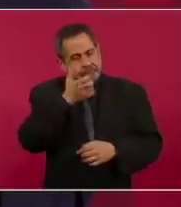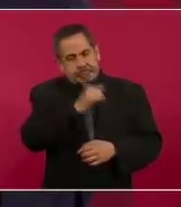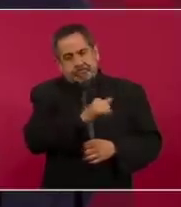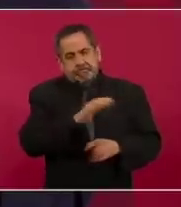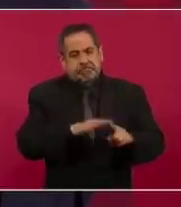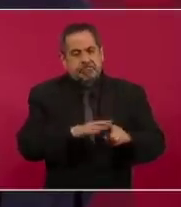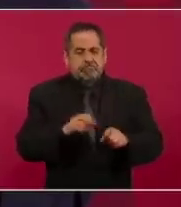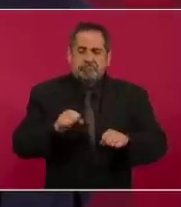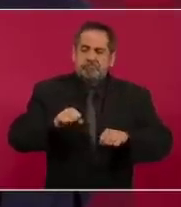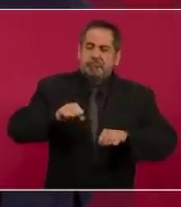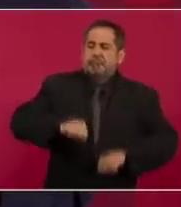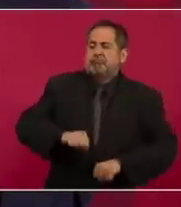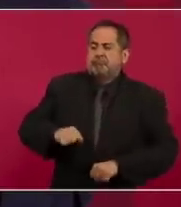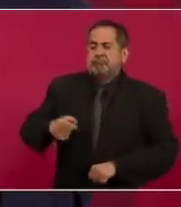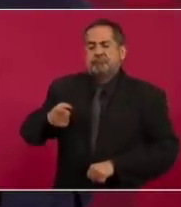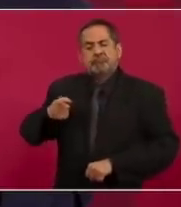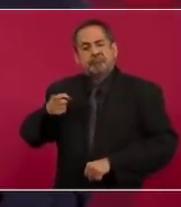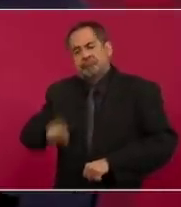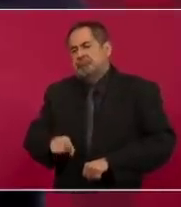autoritario.